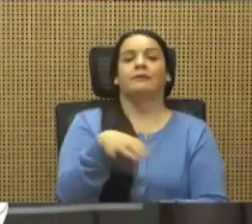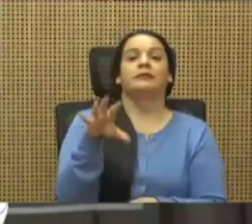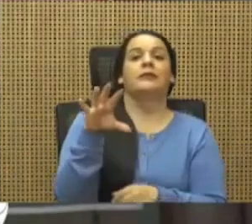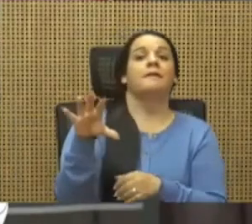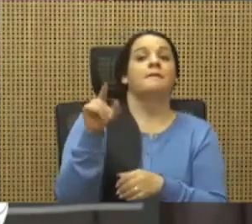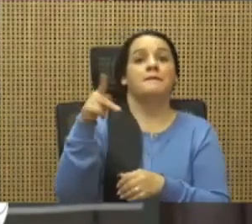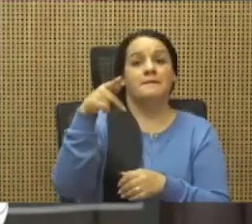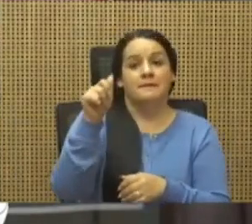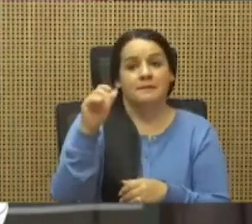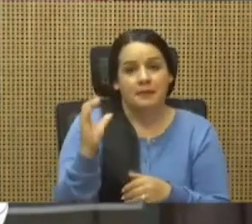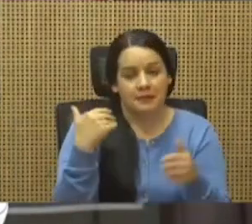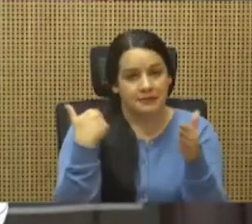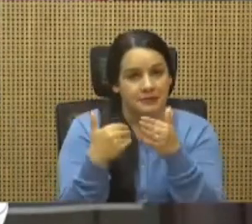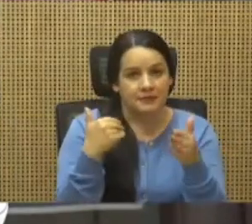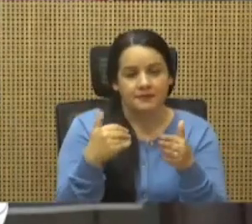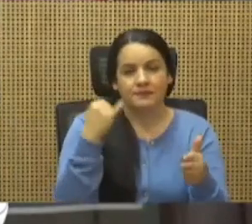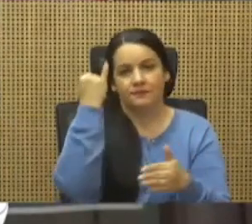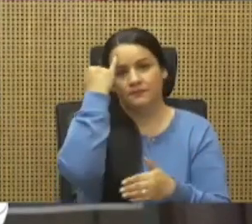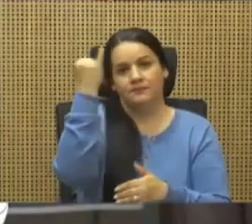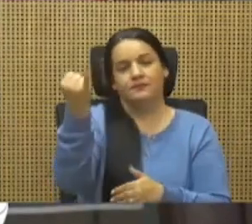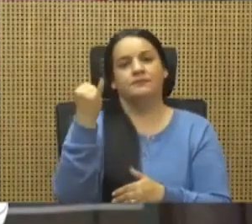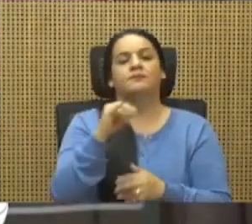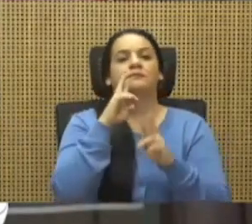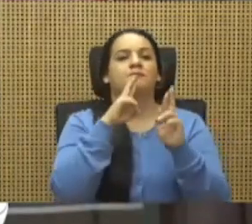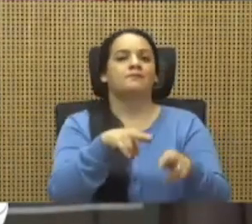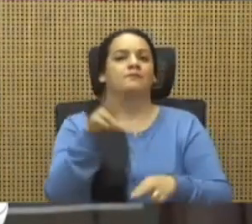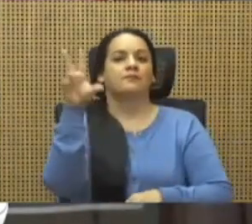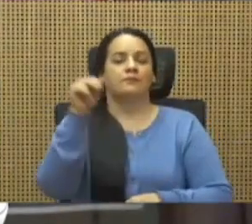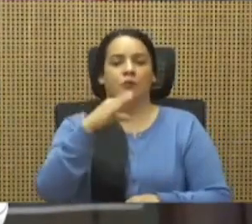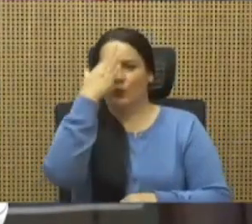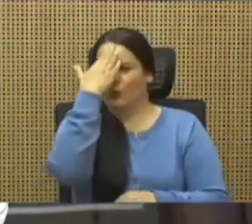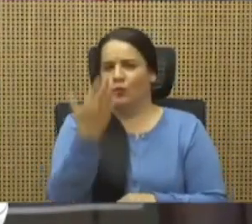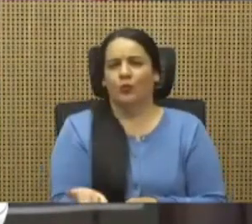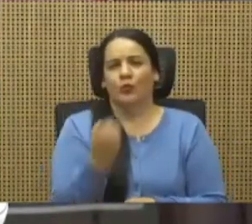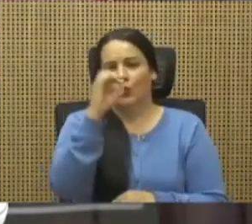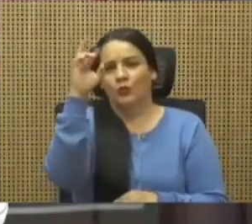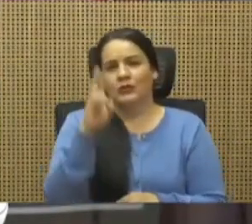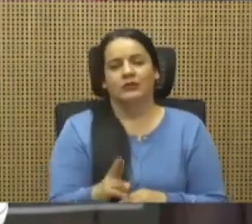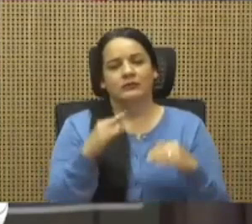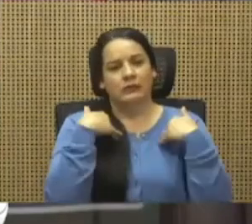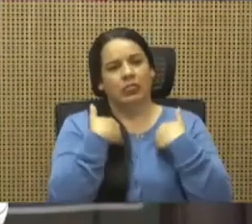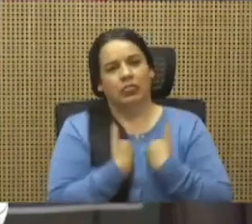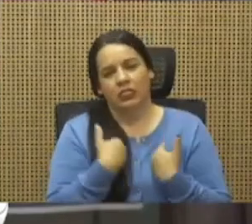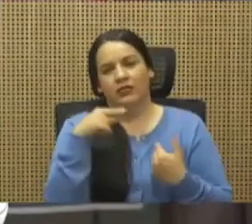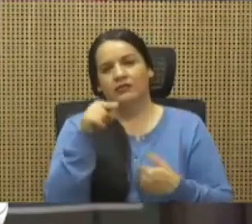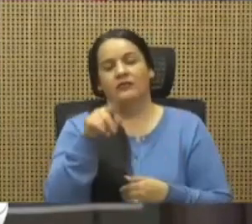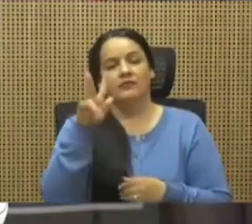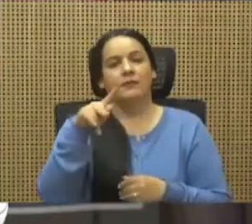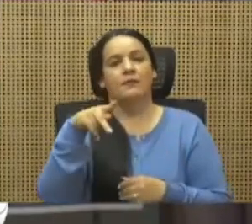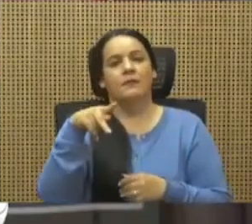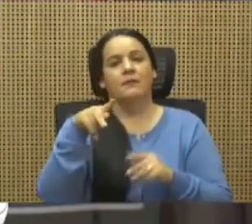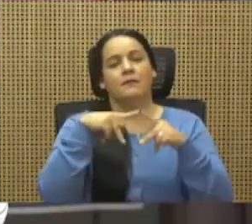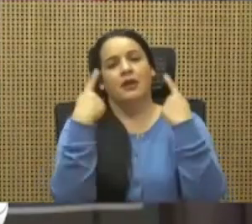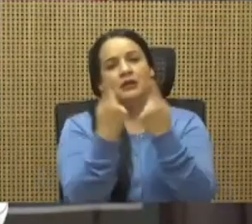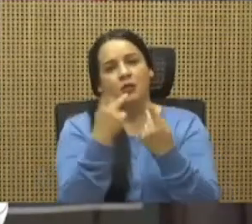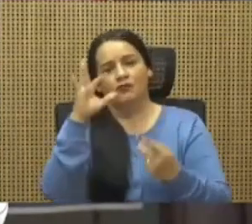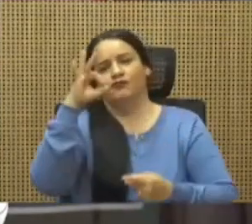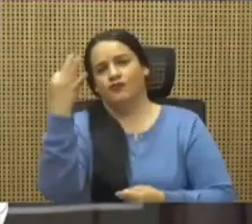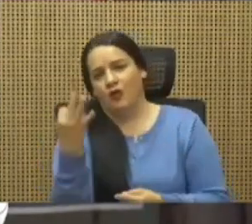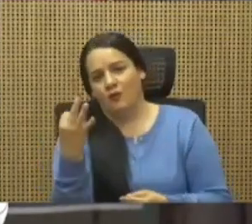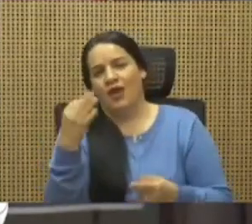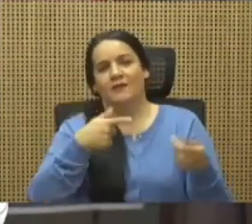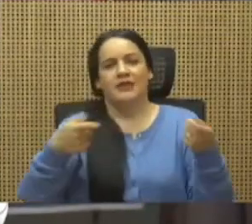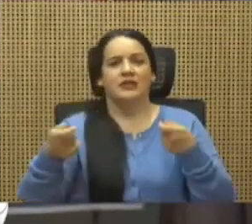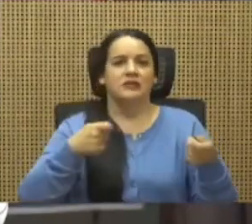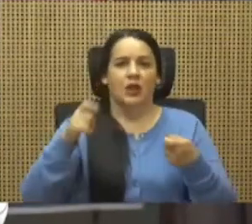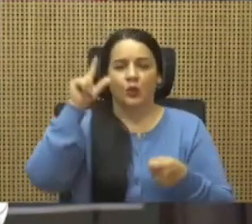cercano ideológicamente, pues respondieron que no. Porque Costa Rica se cansó de ese partido, de su forma de administrar el gobierno, por